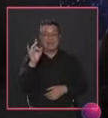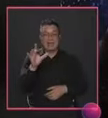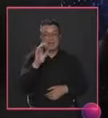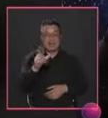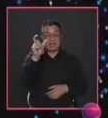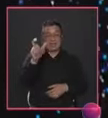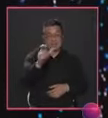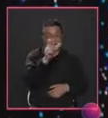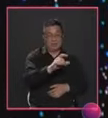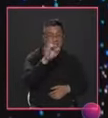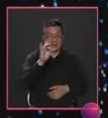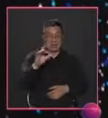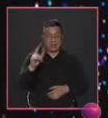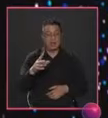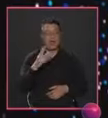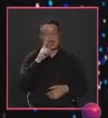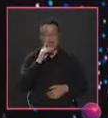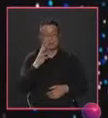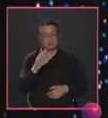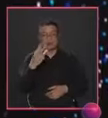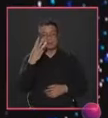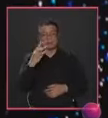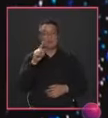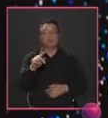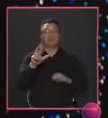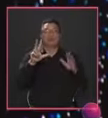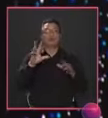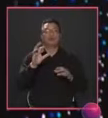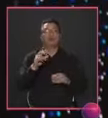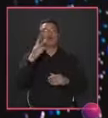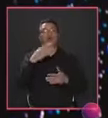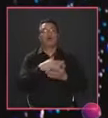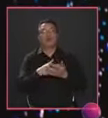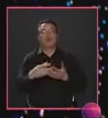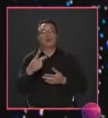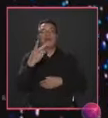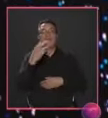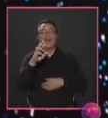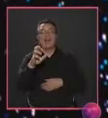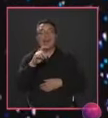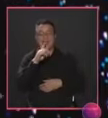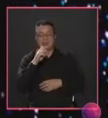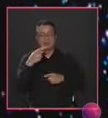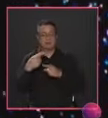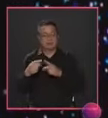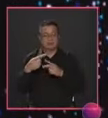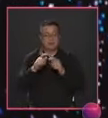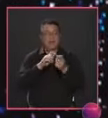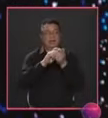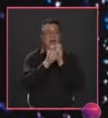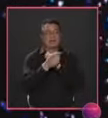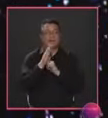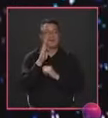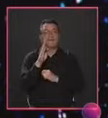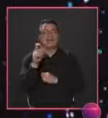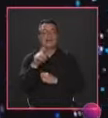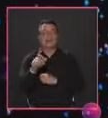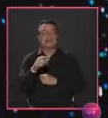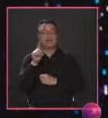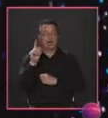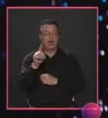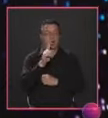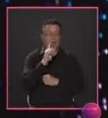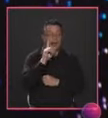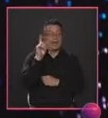individuo tiene alrededor de 3.8 millones de variantes puntuales o variantes de estas de un cambio de una base, de las